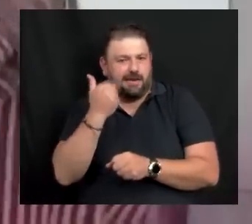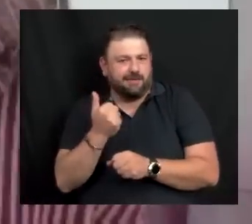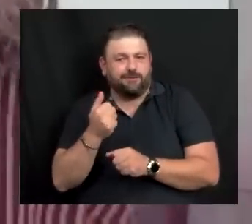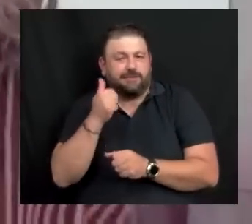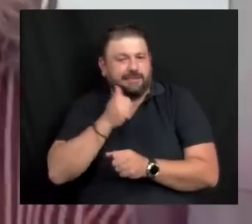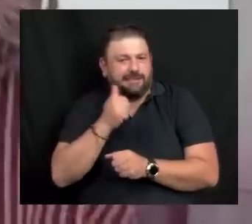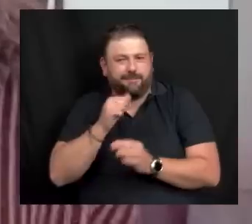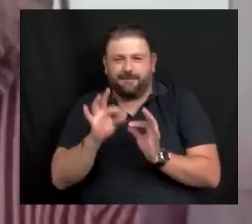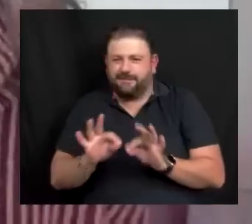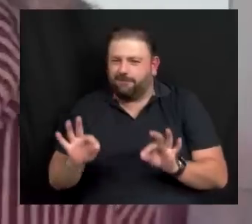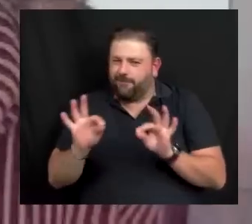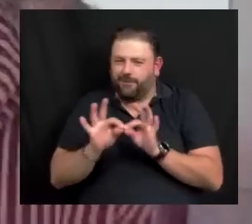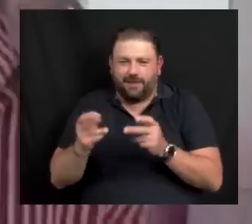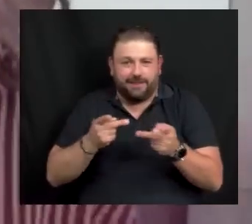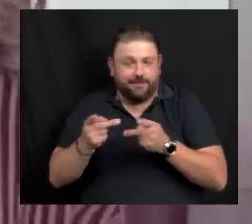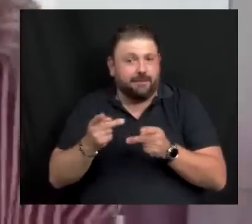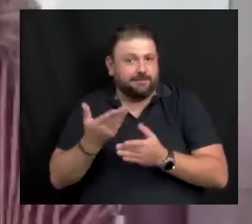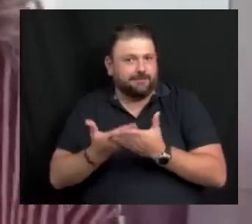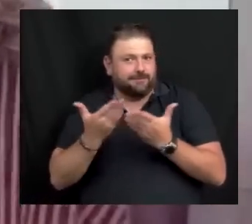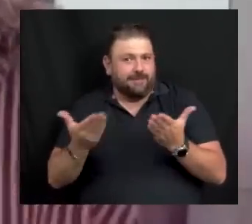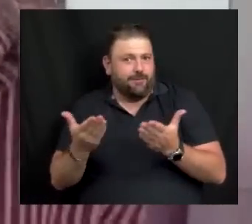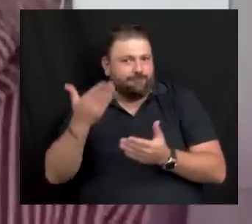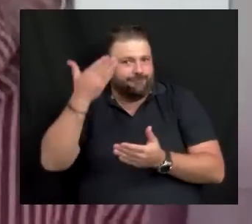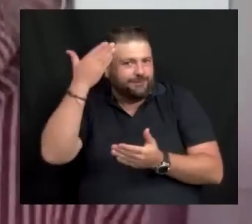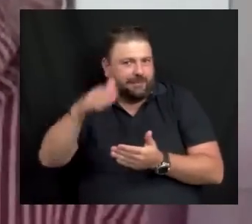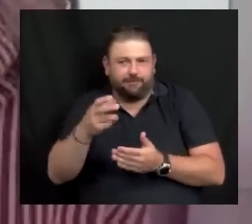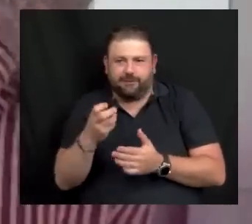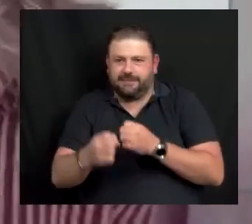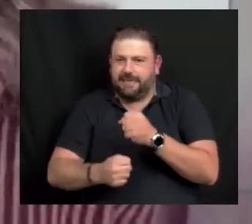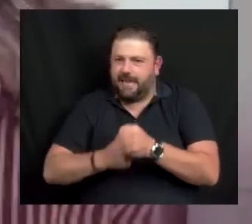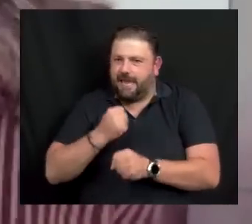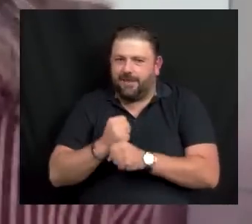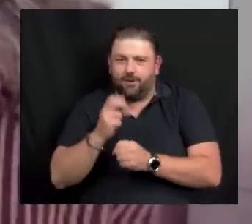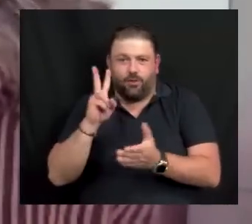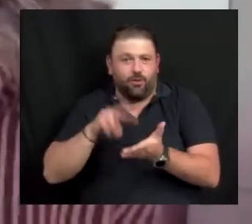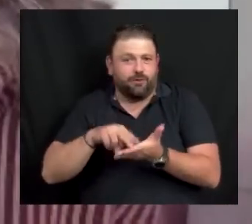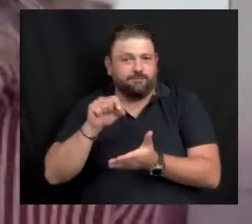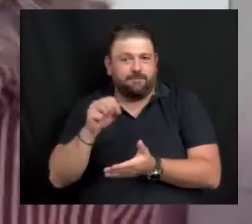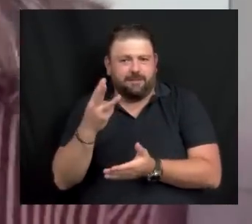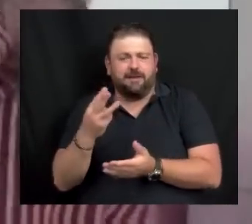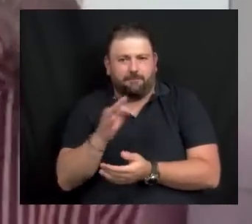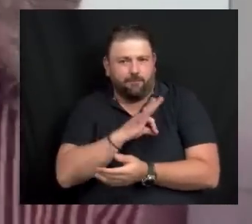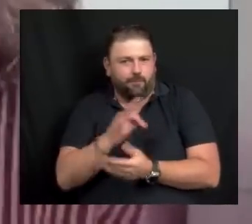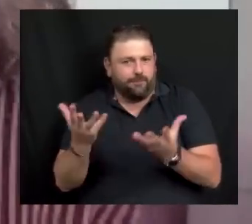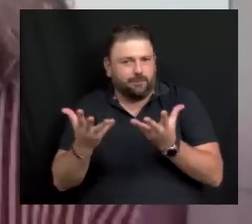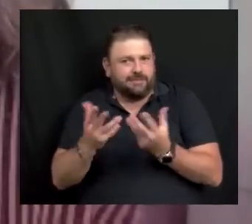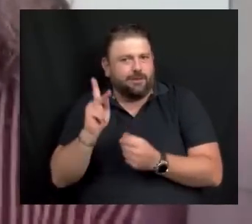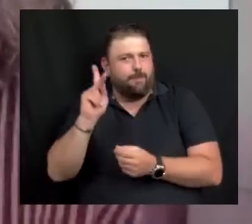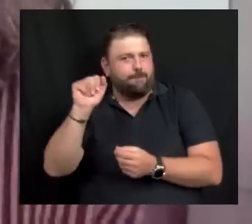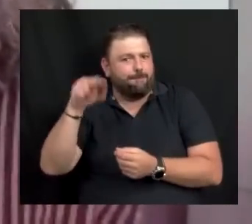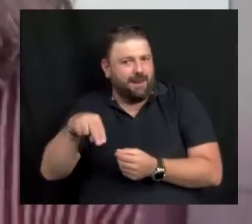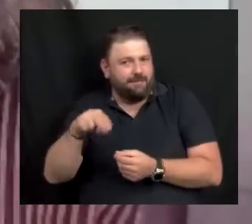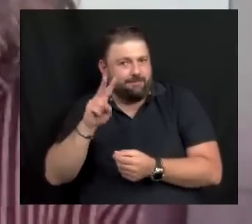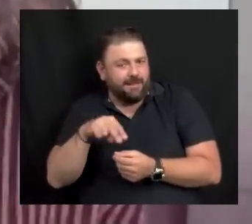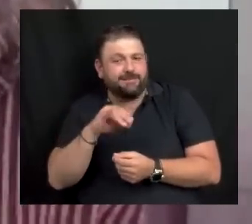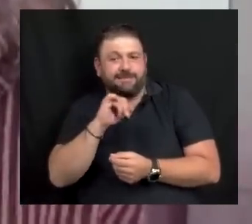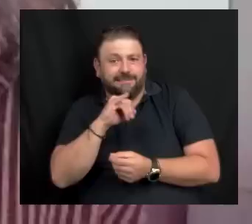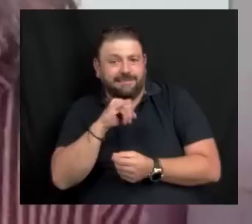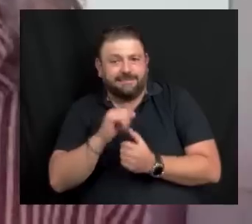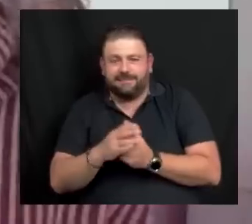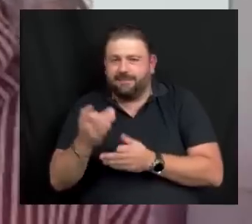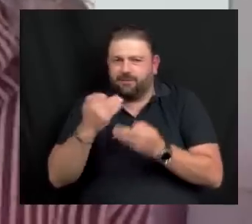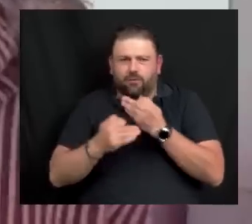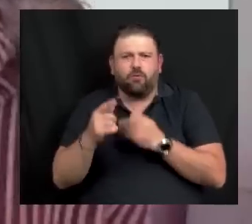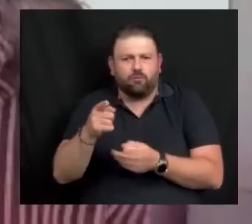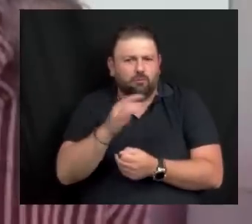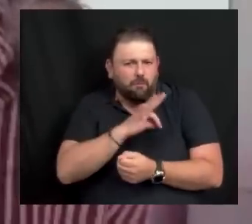el staff, ¡feliz 2023! Creo que este 2023 lo podemos planear y lo podemos generar. Alguien por ahí me decía, es que no